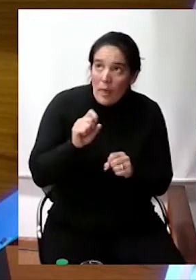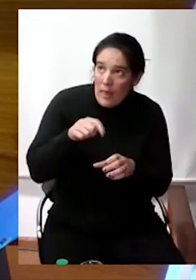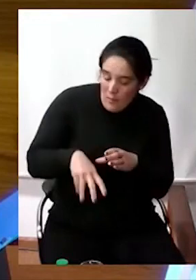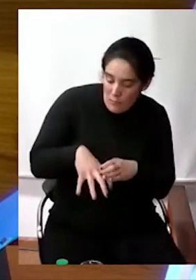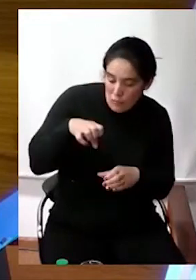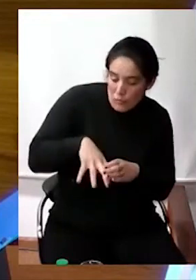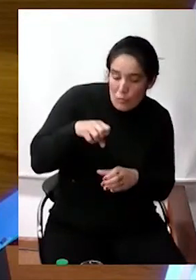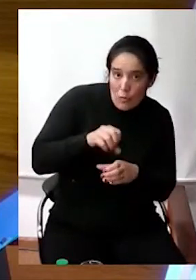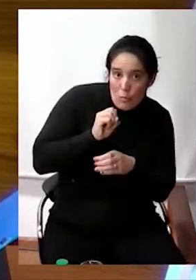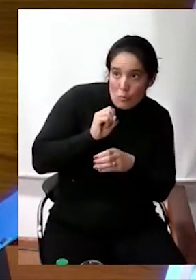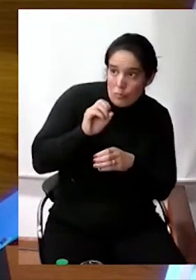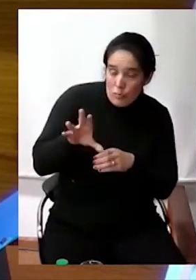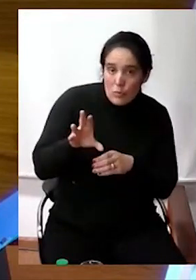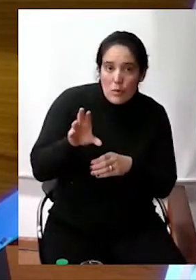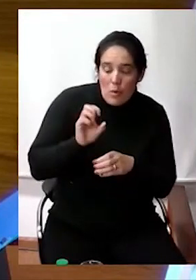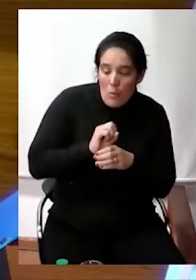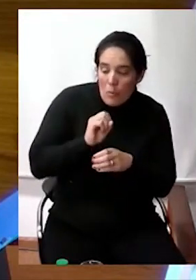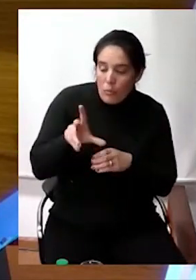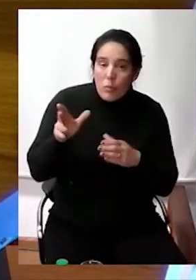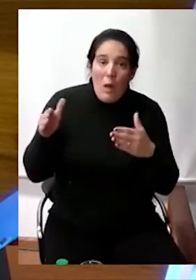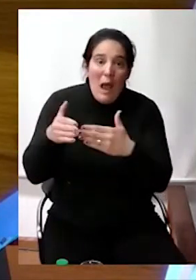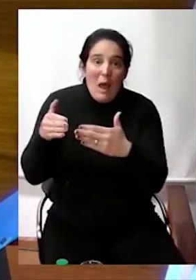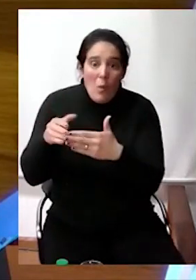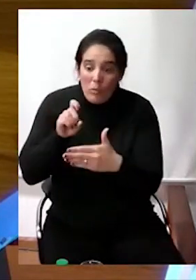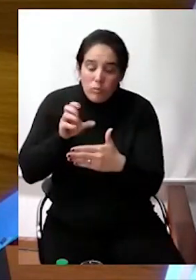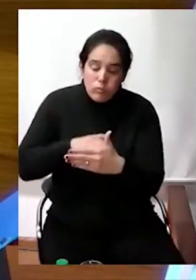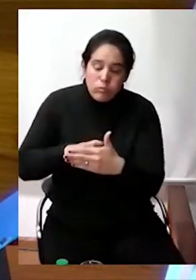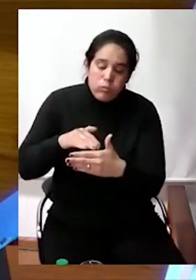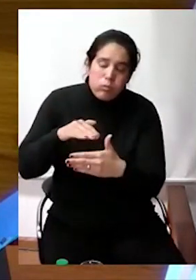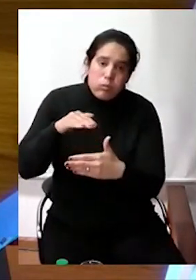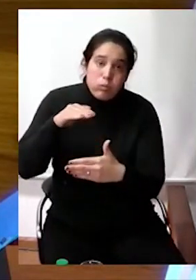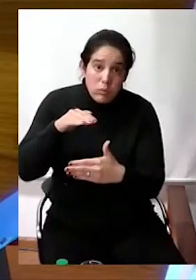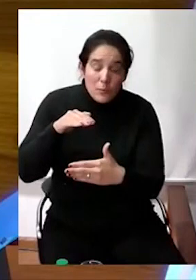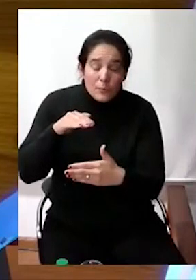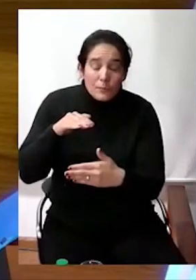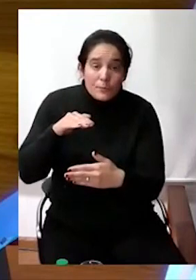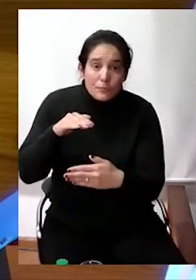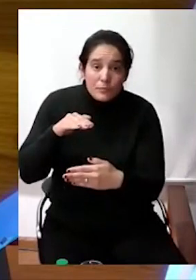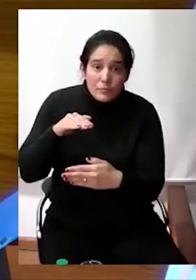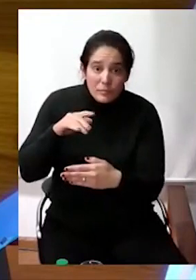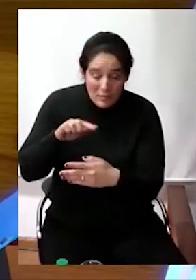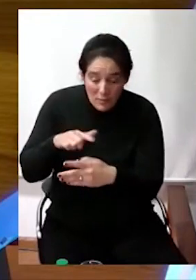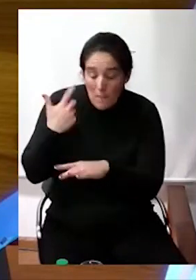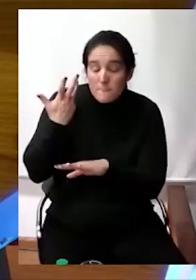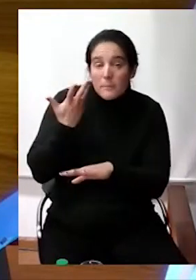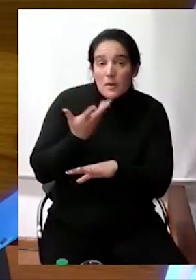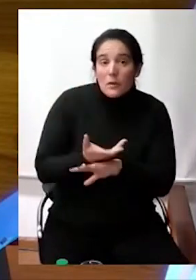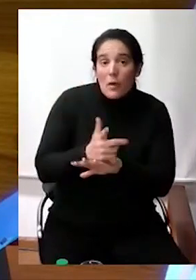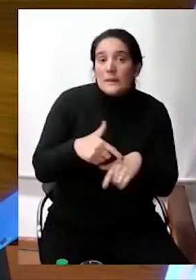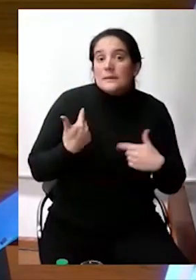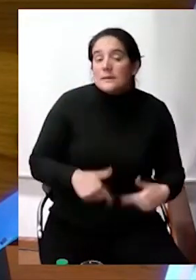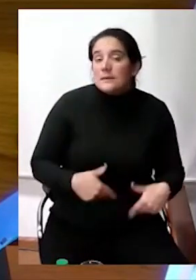abastecer esos diques con pozos y mes urgentes está la el pedido a la